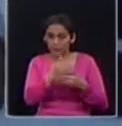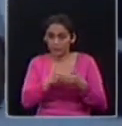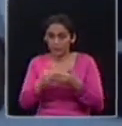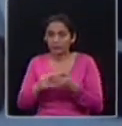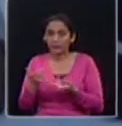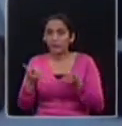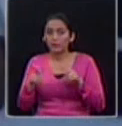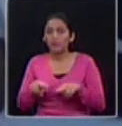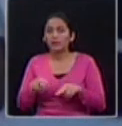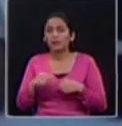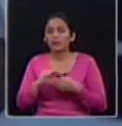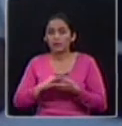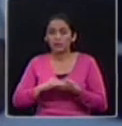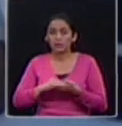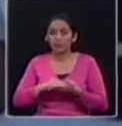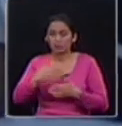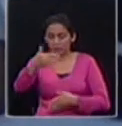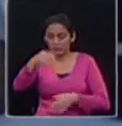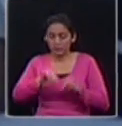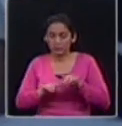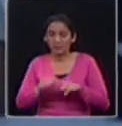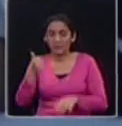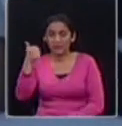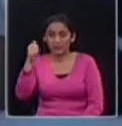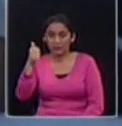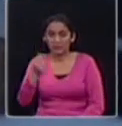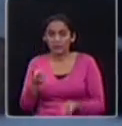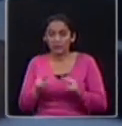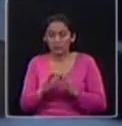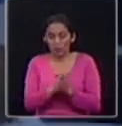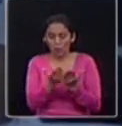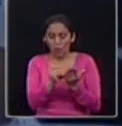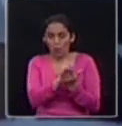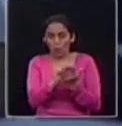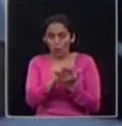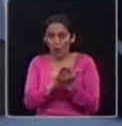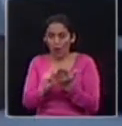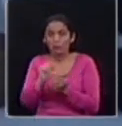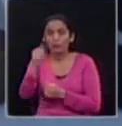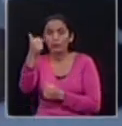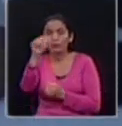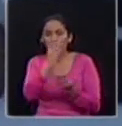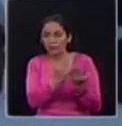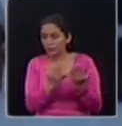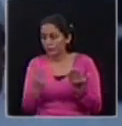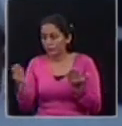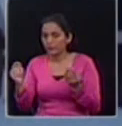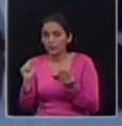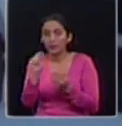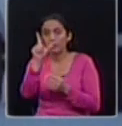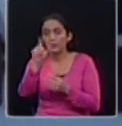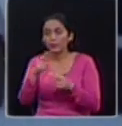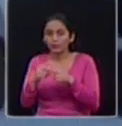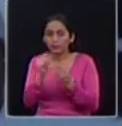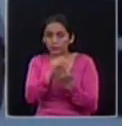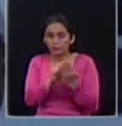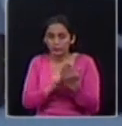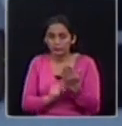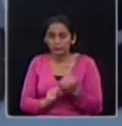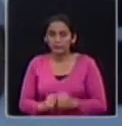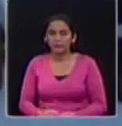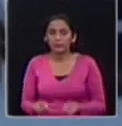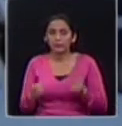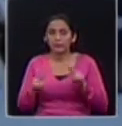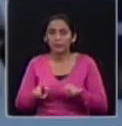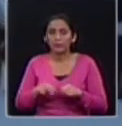portátiles, laptop, 15 cuadernos con registro de personas, 444 formularios de suscripción de